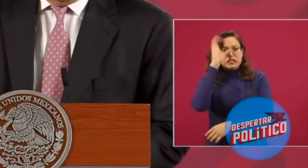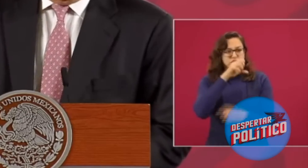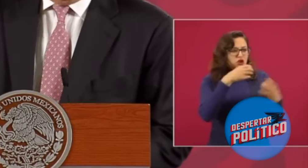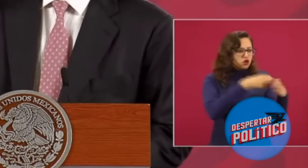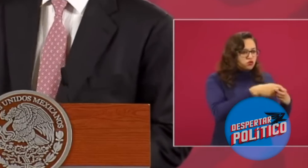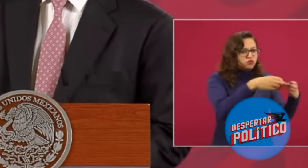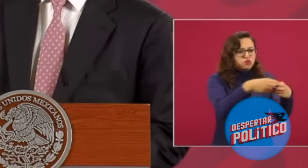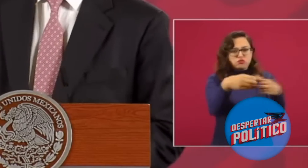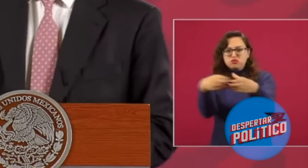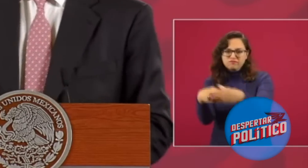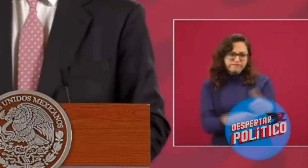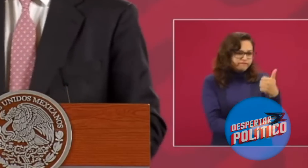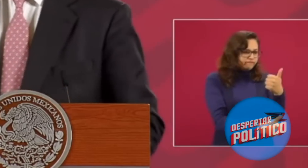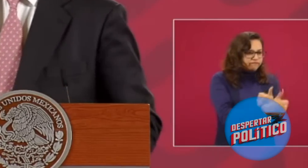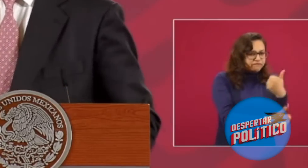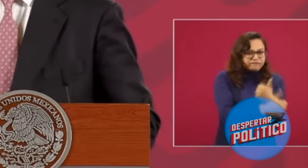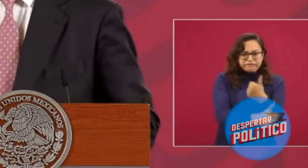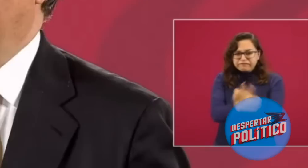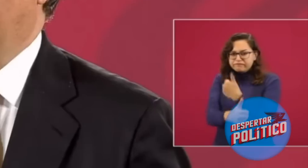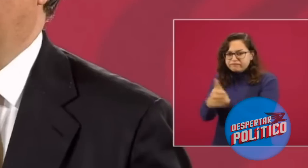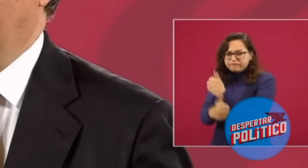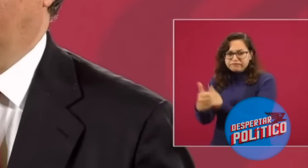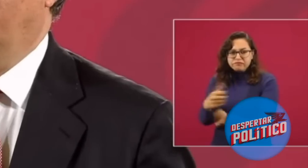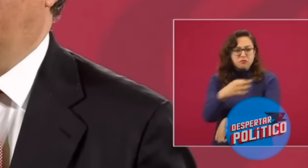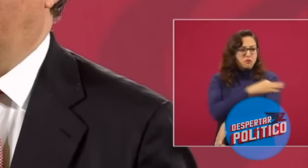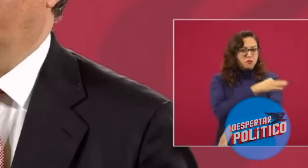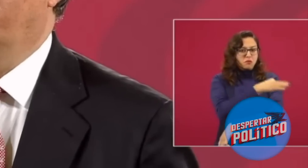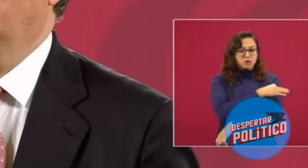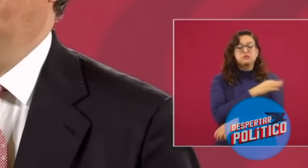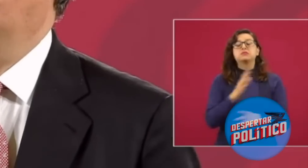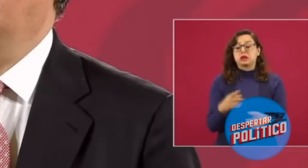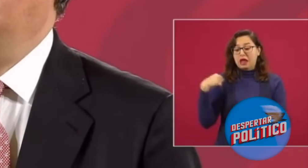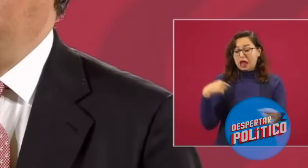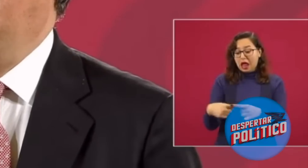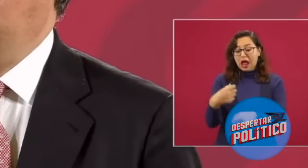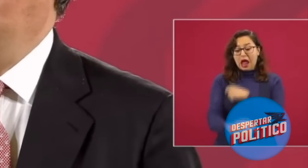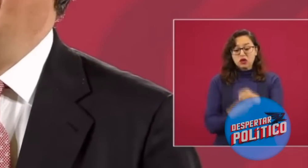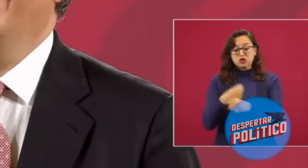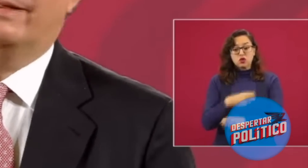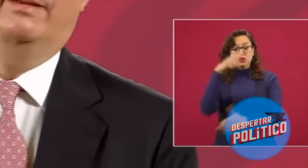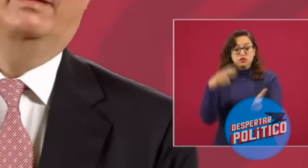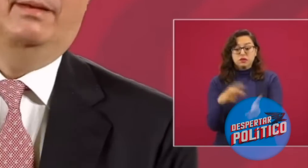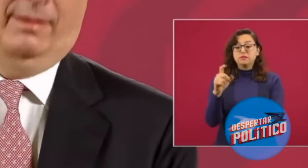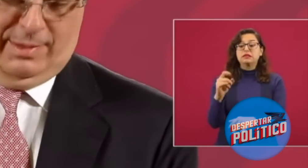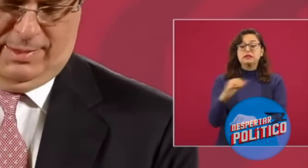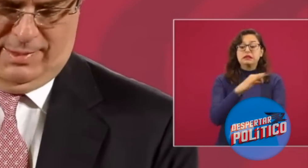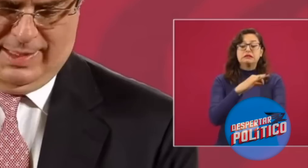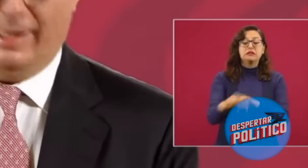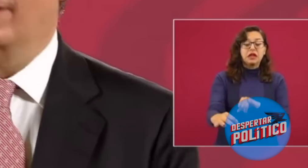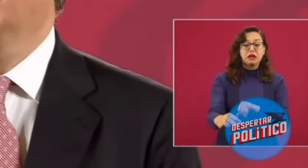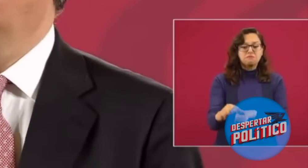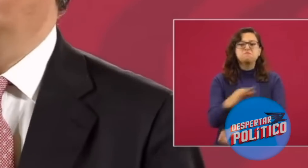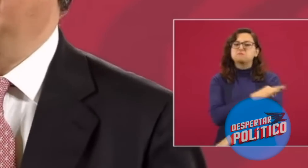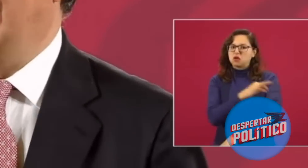Y es probable que las vacunas estén muy avanzadas antes de que termine el año. Por eso es importante convenir